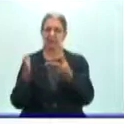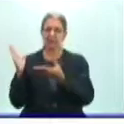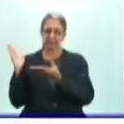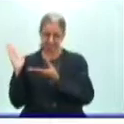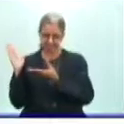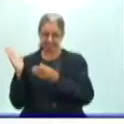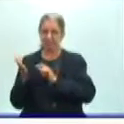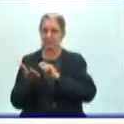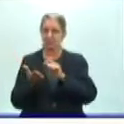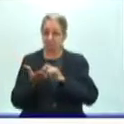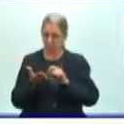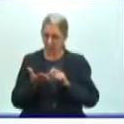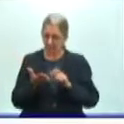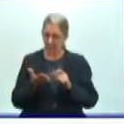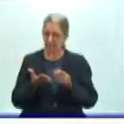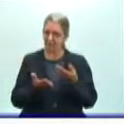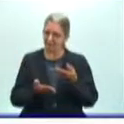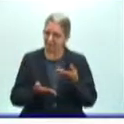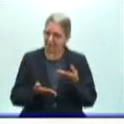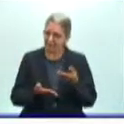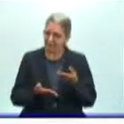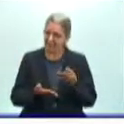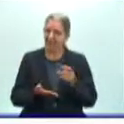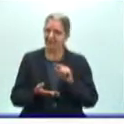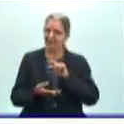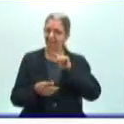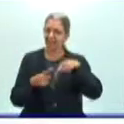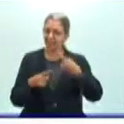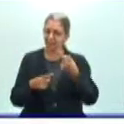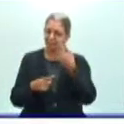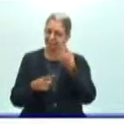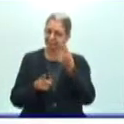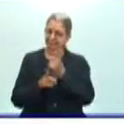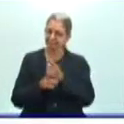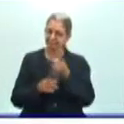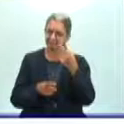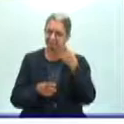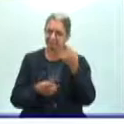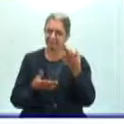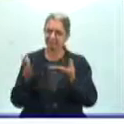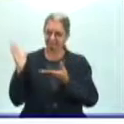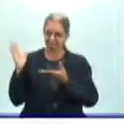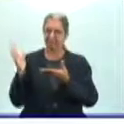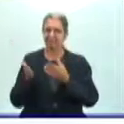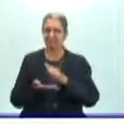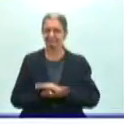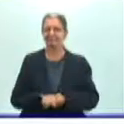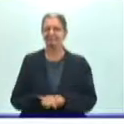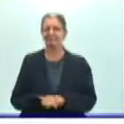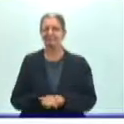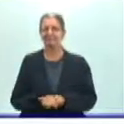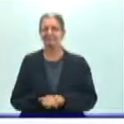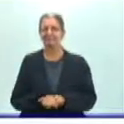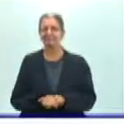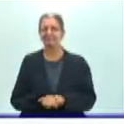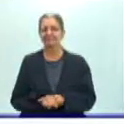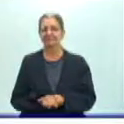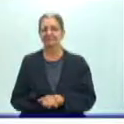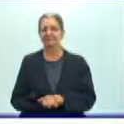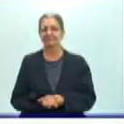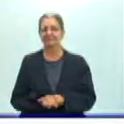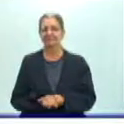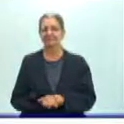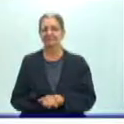Entonces, rápidamente, anota la información y construye tu figura de análisis. Tienes